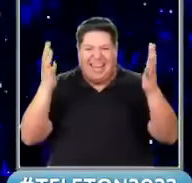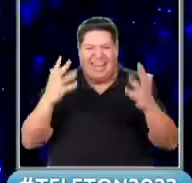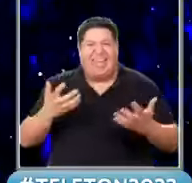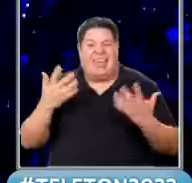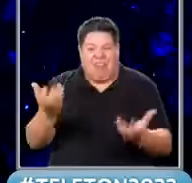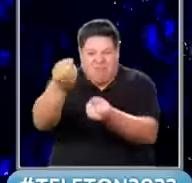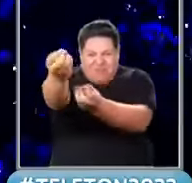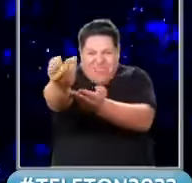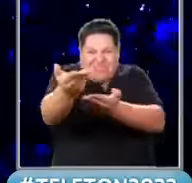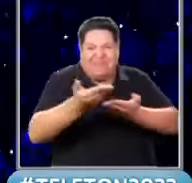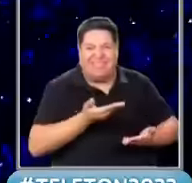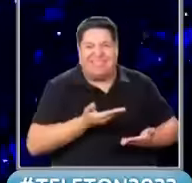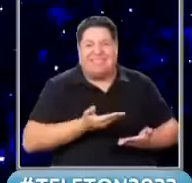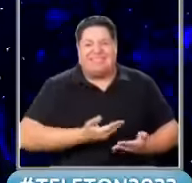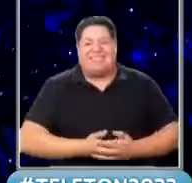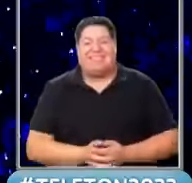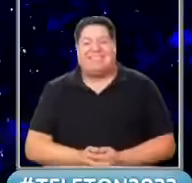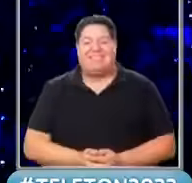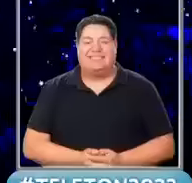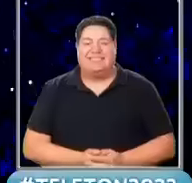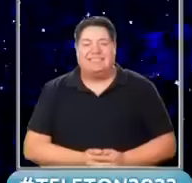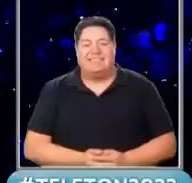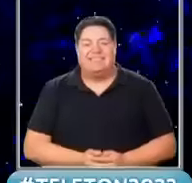Bienvenidos a soñar.